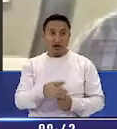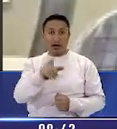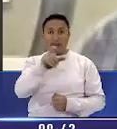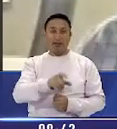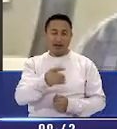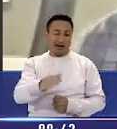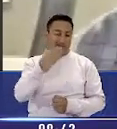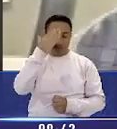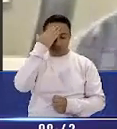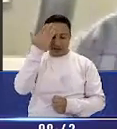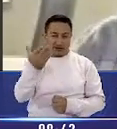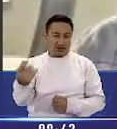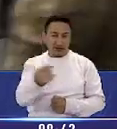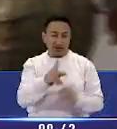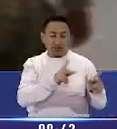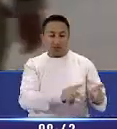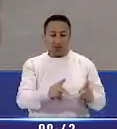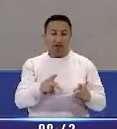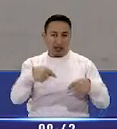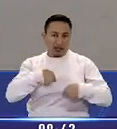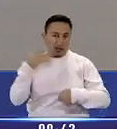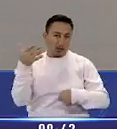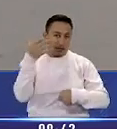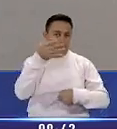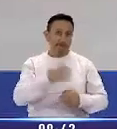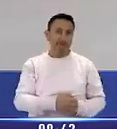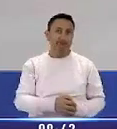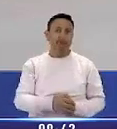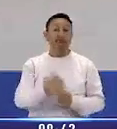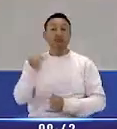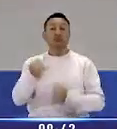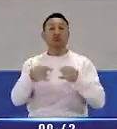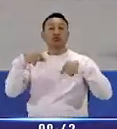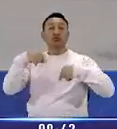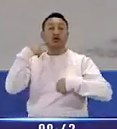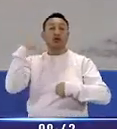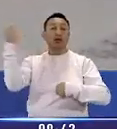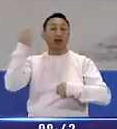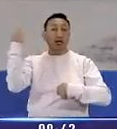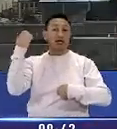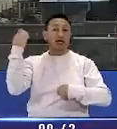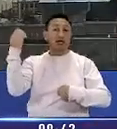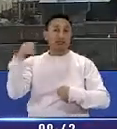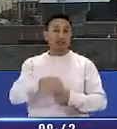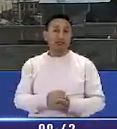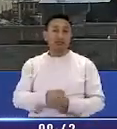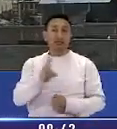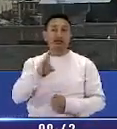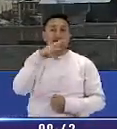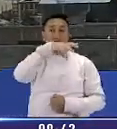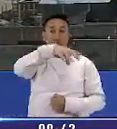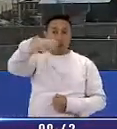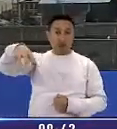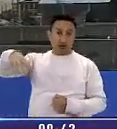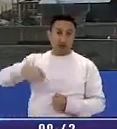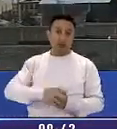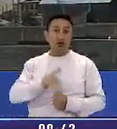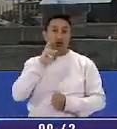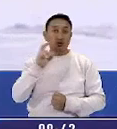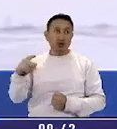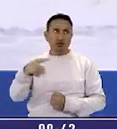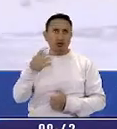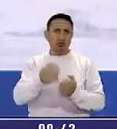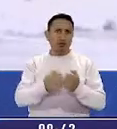personas sepan, planifiquen. Respecto a la reciente declaratoria de estado de excepción en 7 provincias, el sector turístico no prevé una